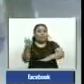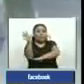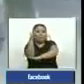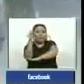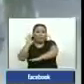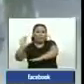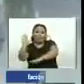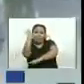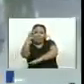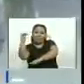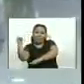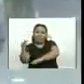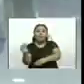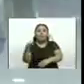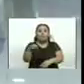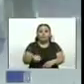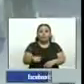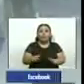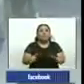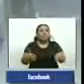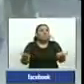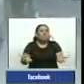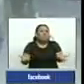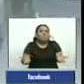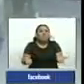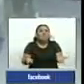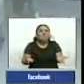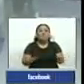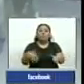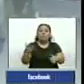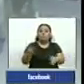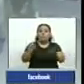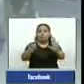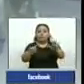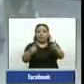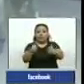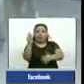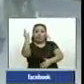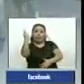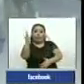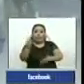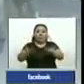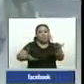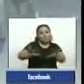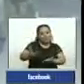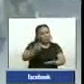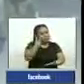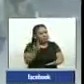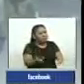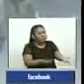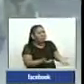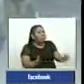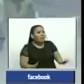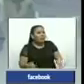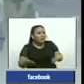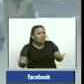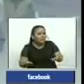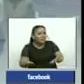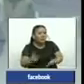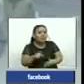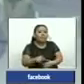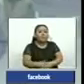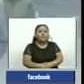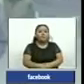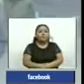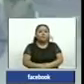de ese país asiático en nuestro país llevan a cabo la sexta exposición comercial. Escuchemos parte de las declaraciones de lo que